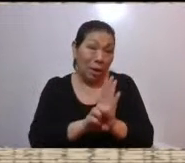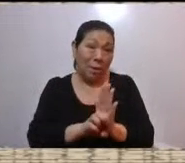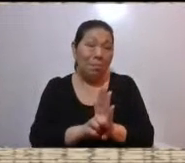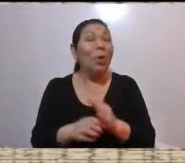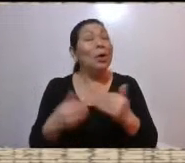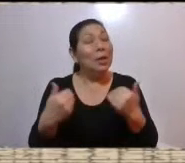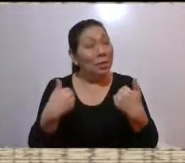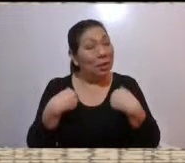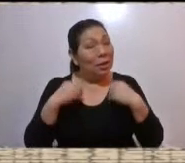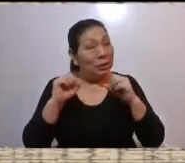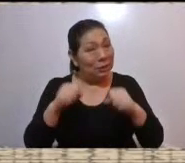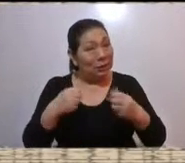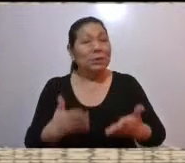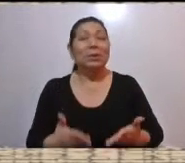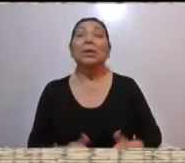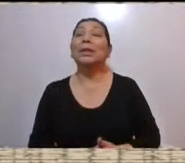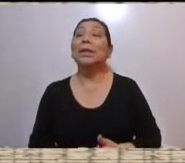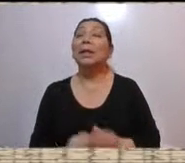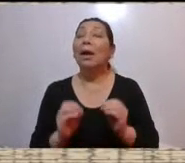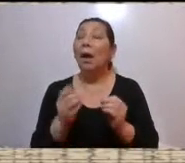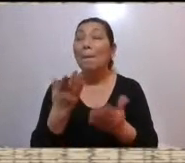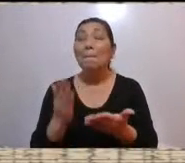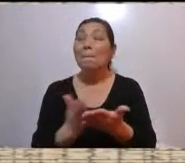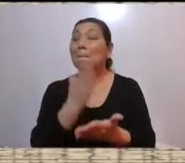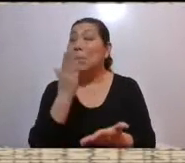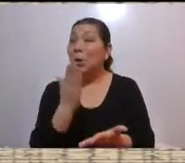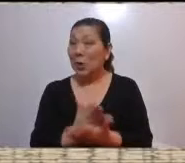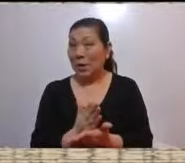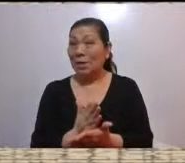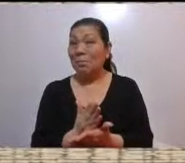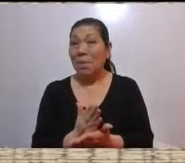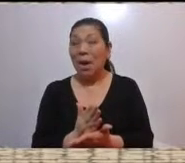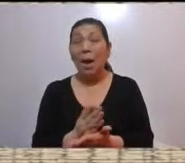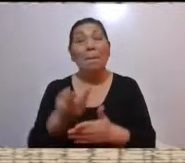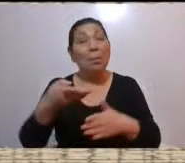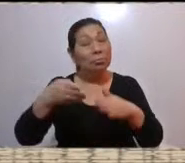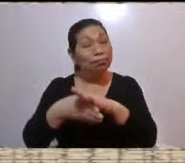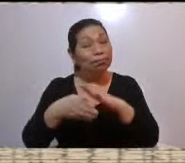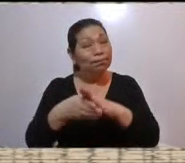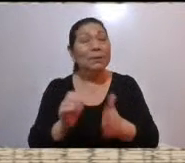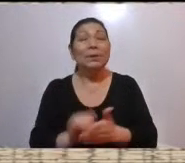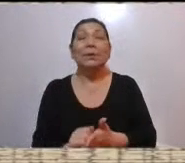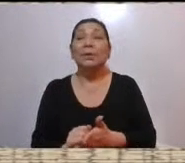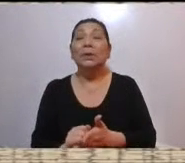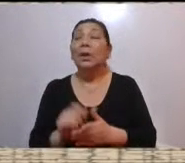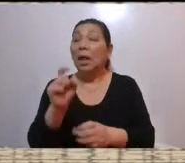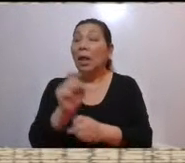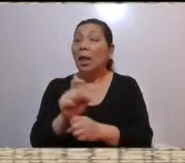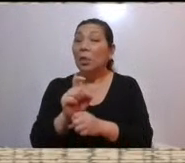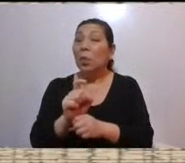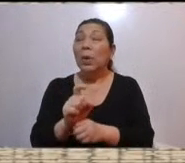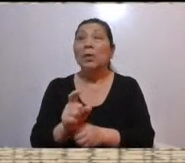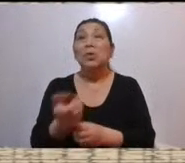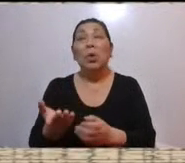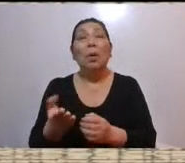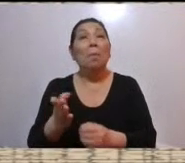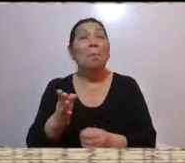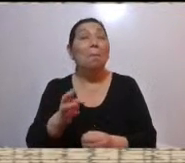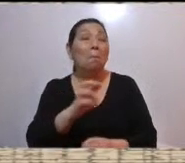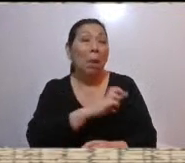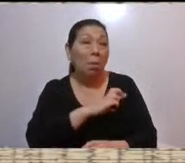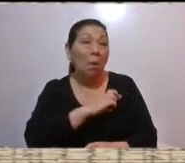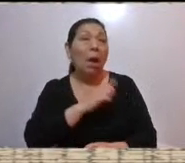por ejemplo, tienen definitivamente dificultades para adherirse a una institución de educación